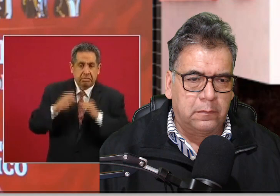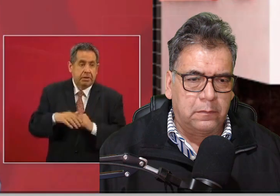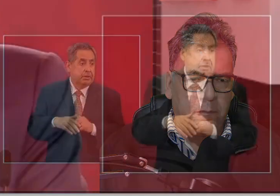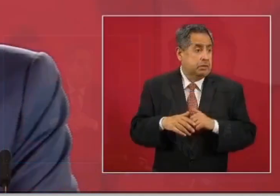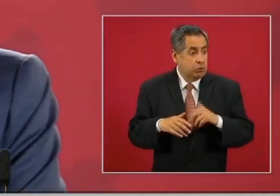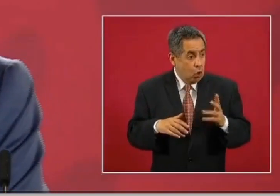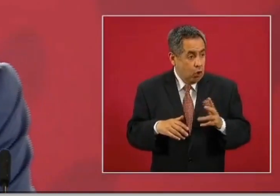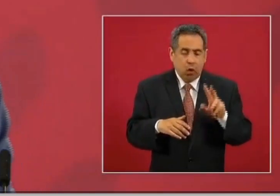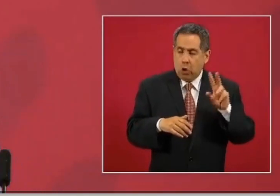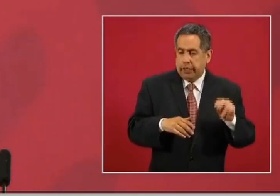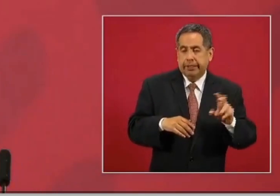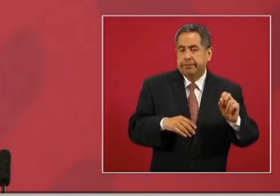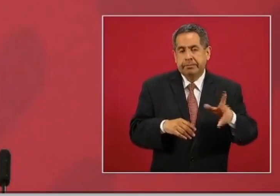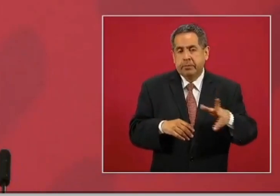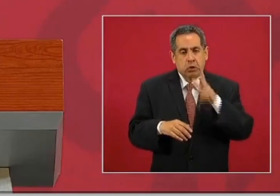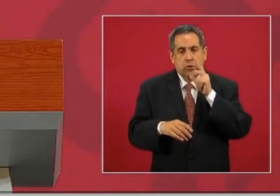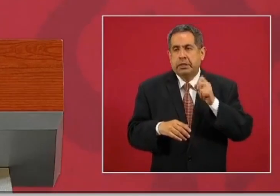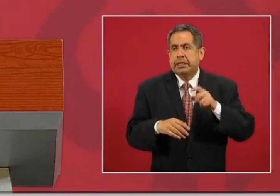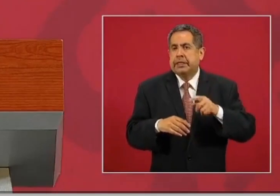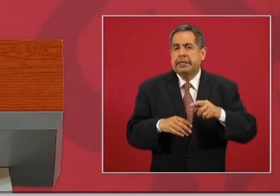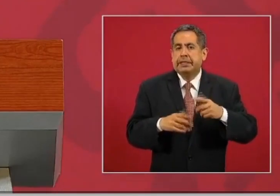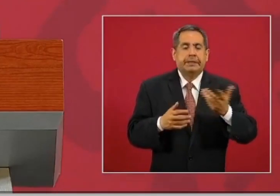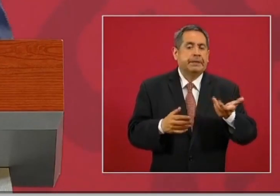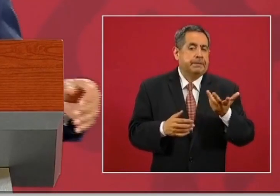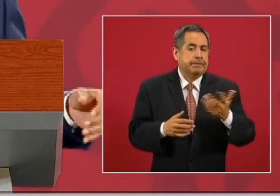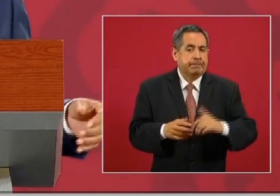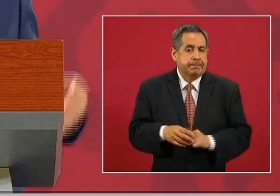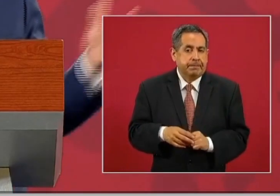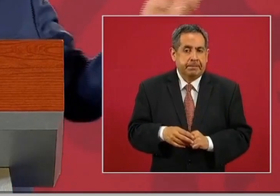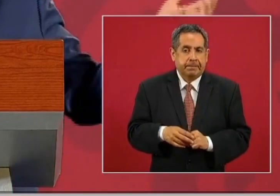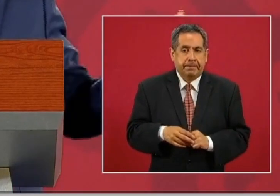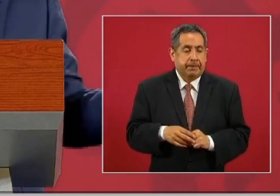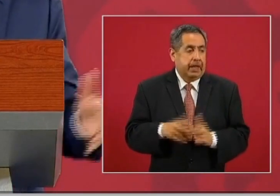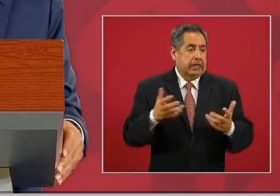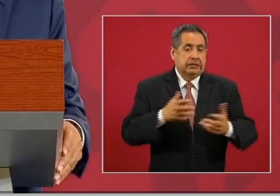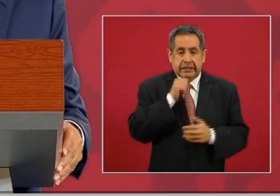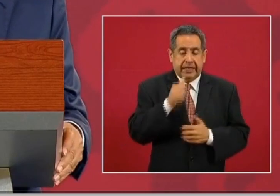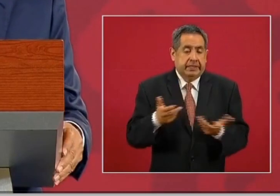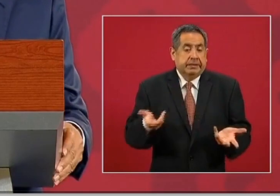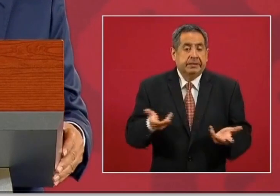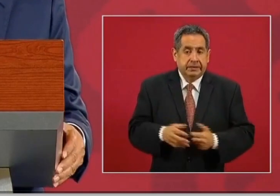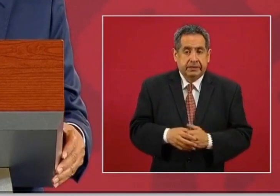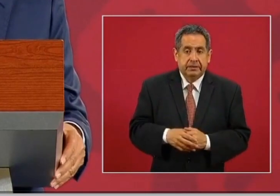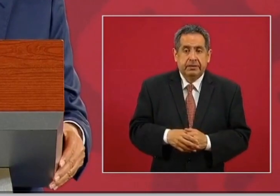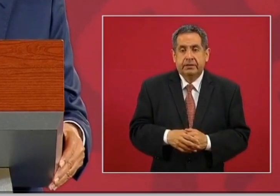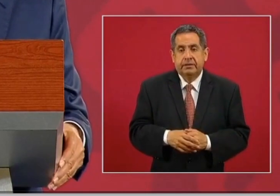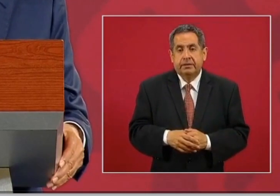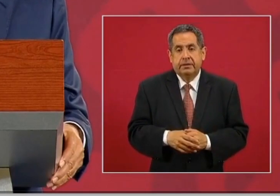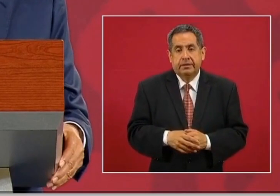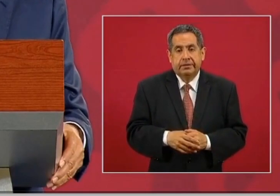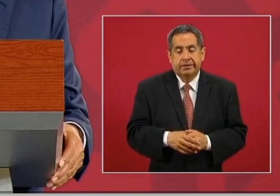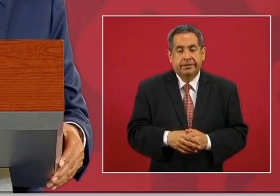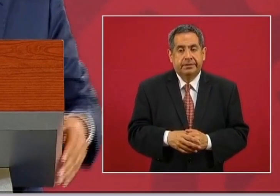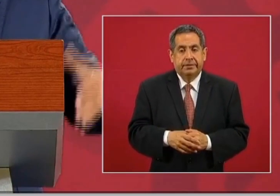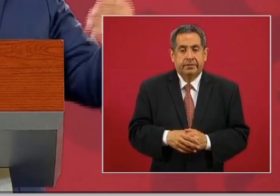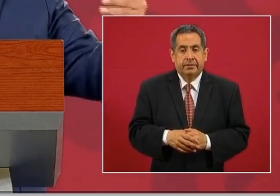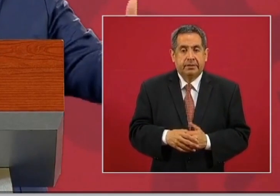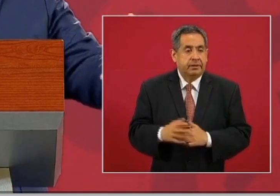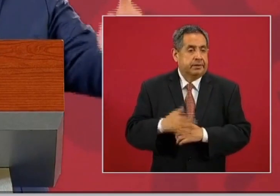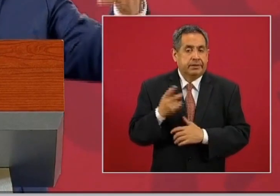Esto está en la misma denuncia que hace el señor Lozoya, pero